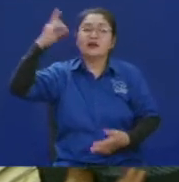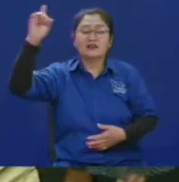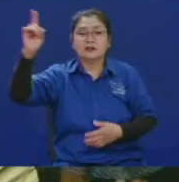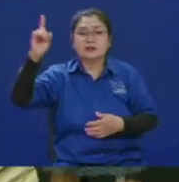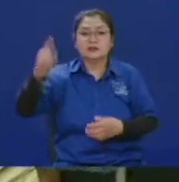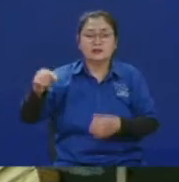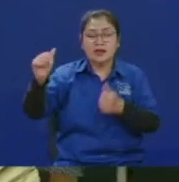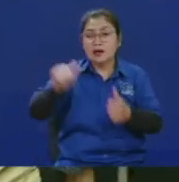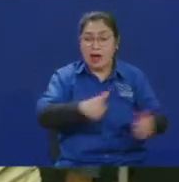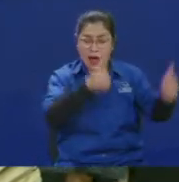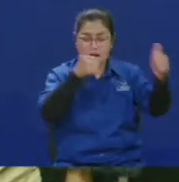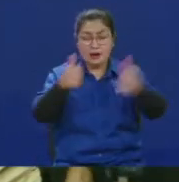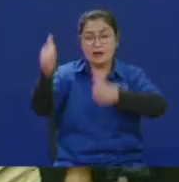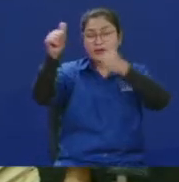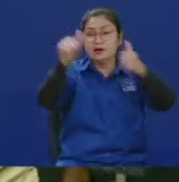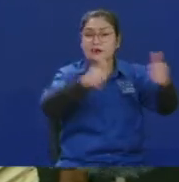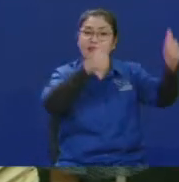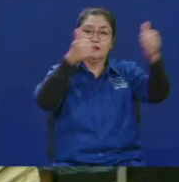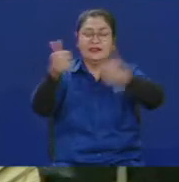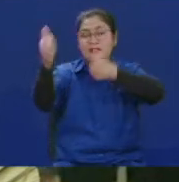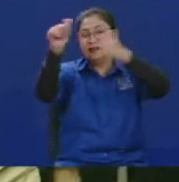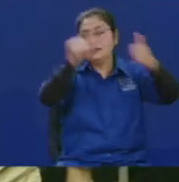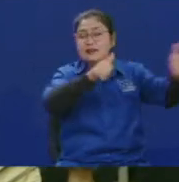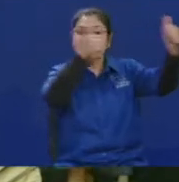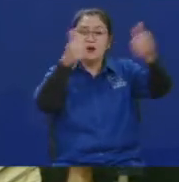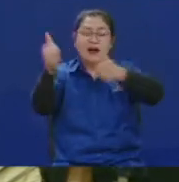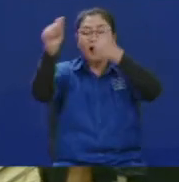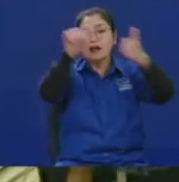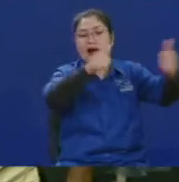diciendo gloria a Dios. Alabaré,